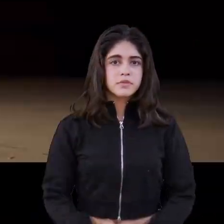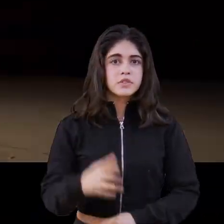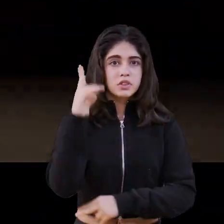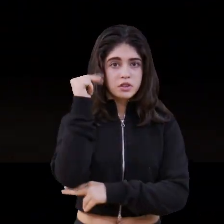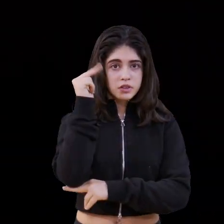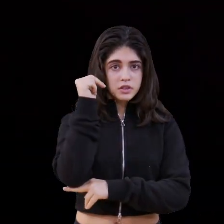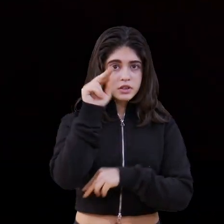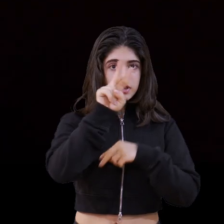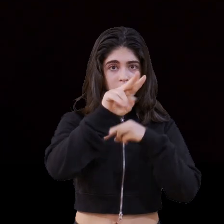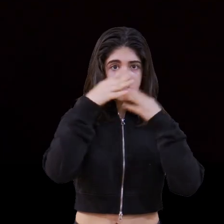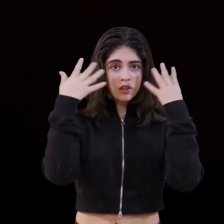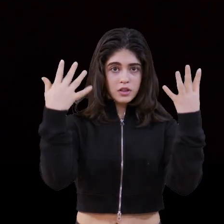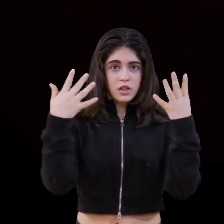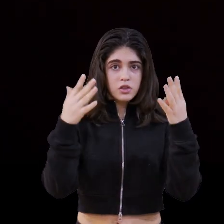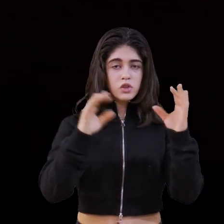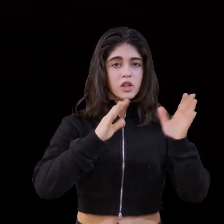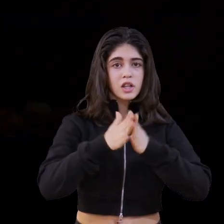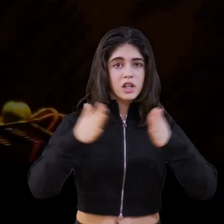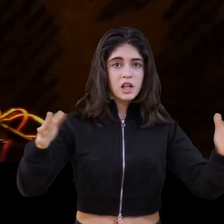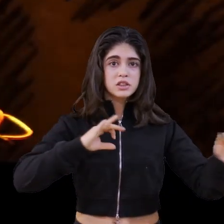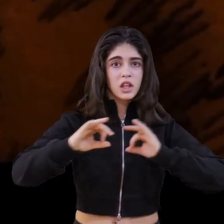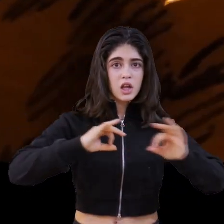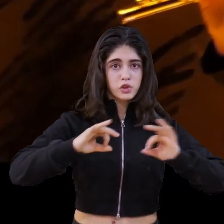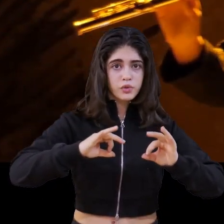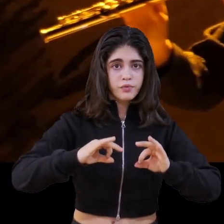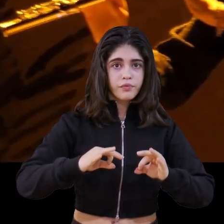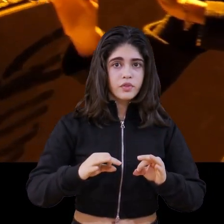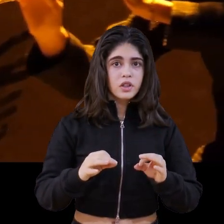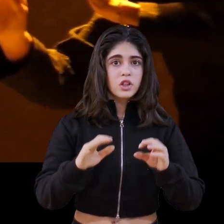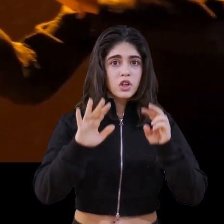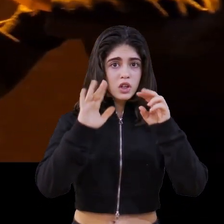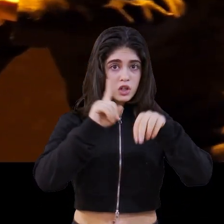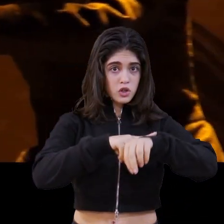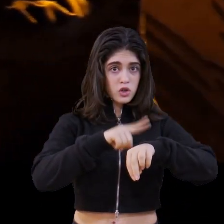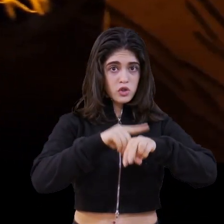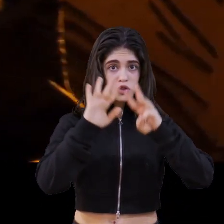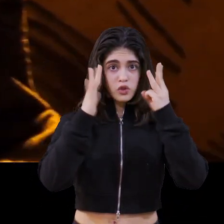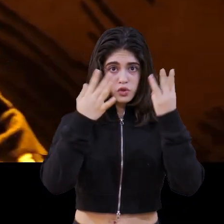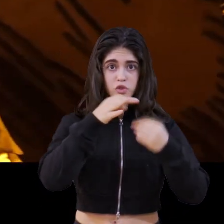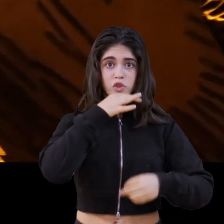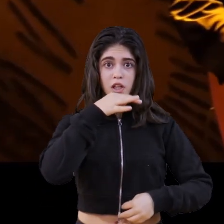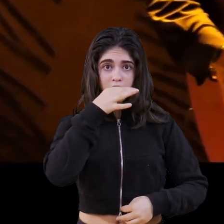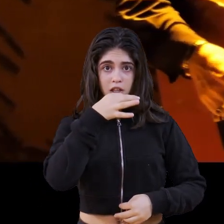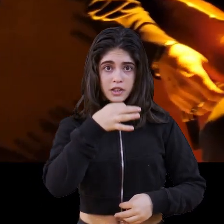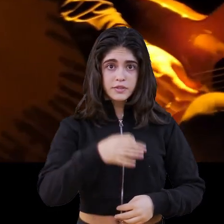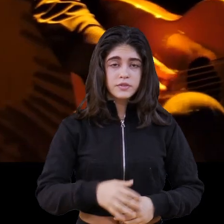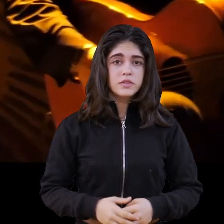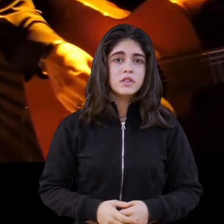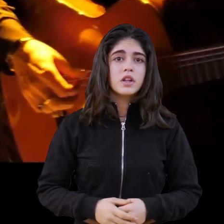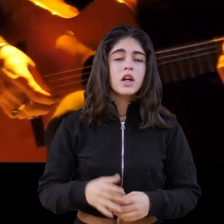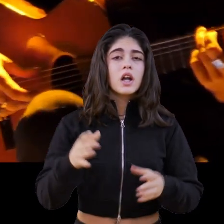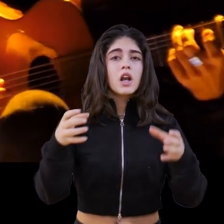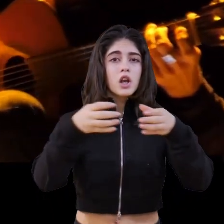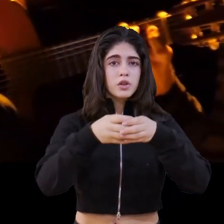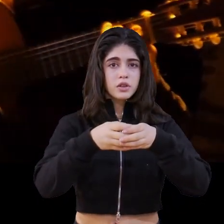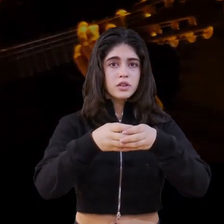El viernes 29 en el Gran Teatro y a partir de las 8 de la tarde, la compañía y teatro interpretará la obra burro en una función